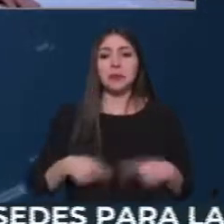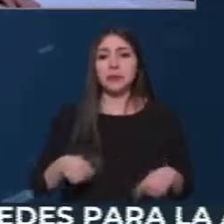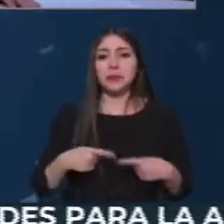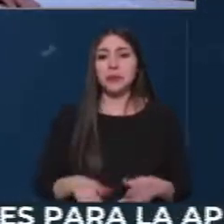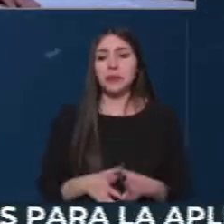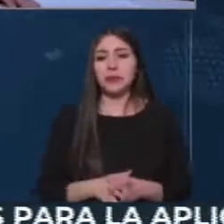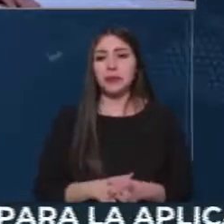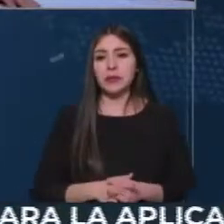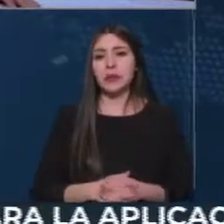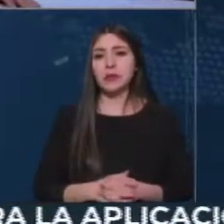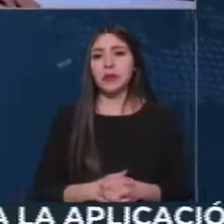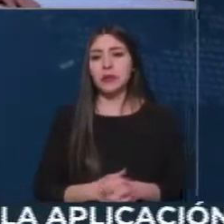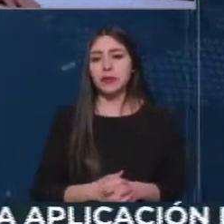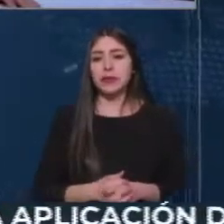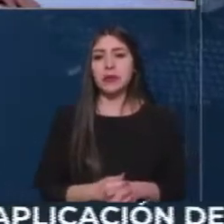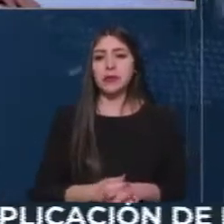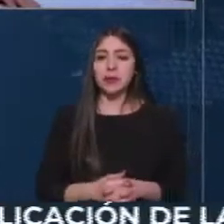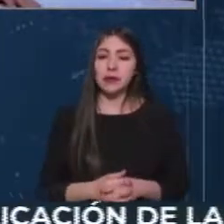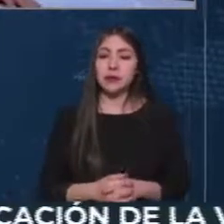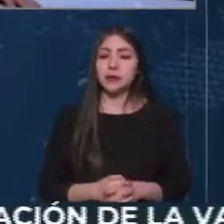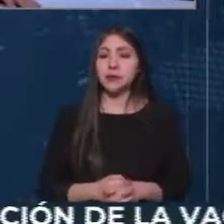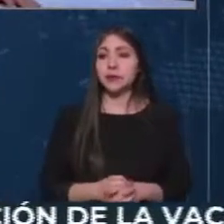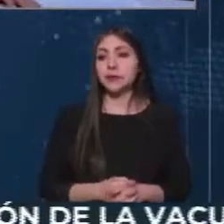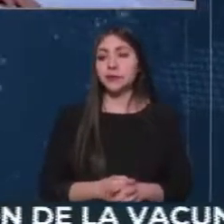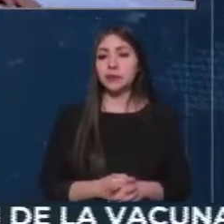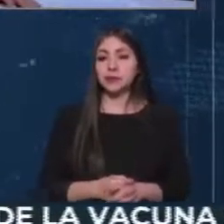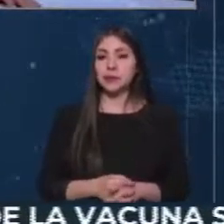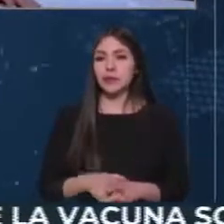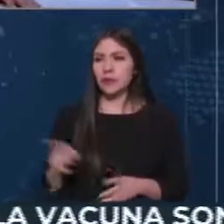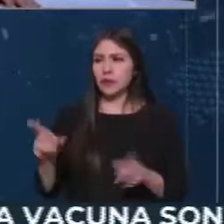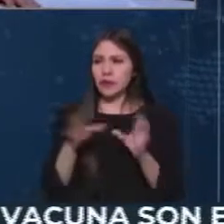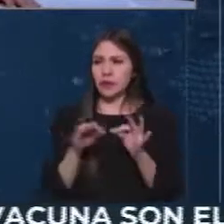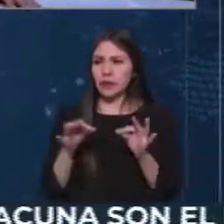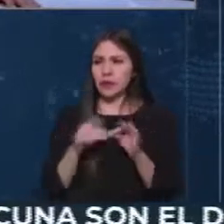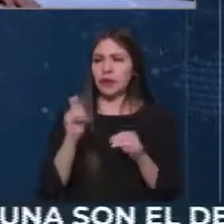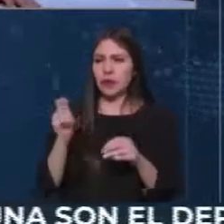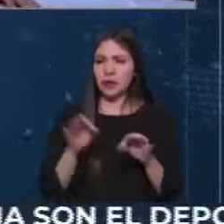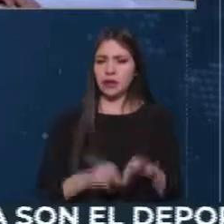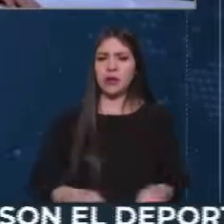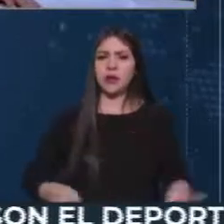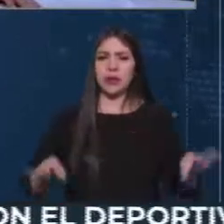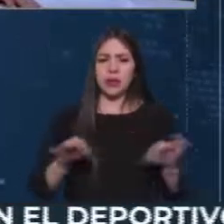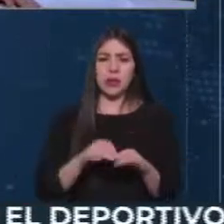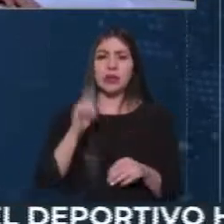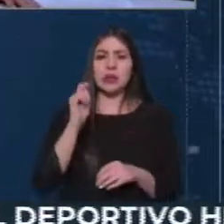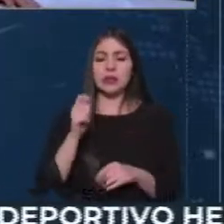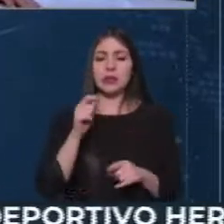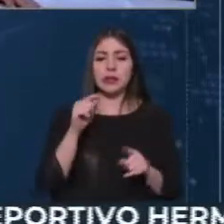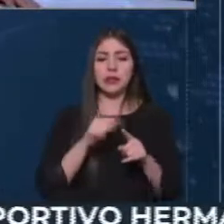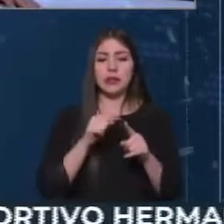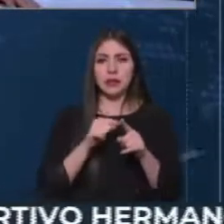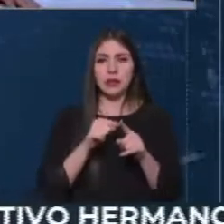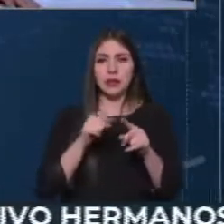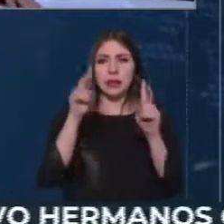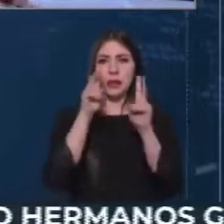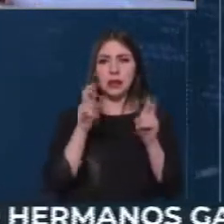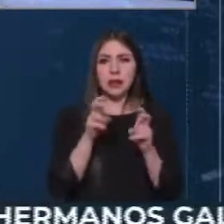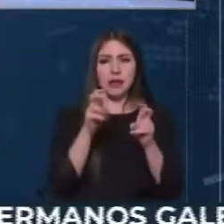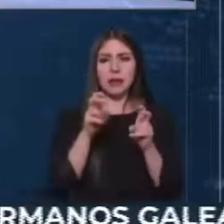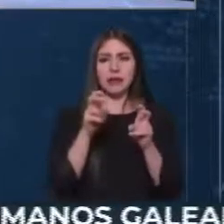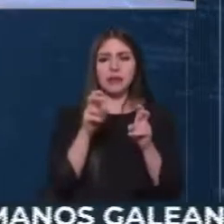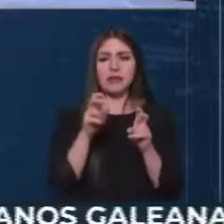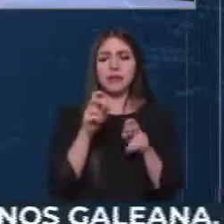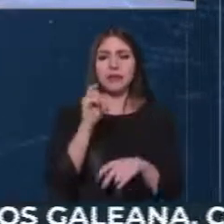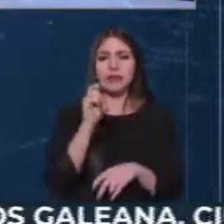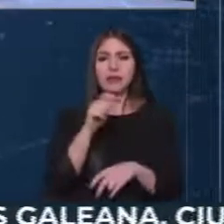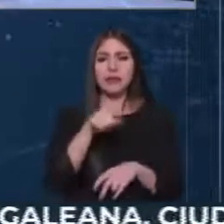punto que comenta Mario, que creo que es importante, ¿no? El tema, pues, precisamente de que tiene un